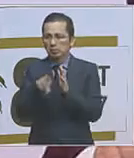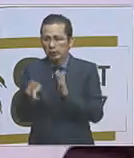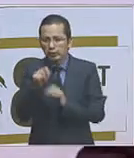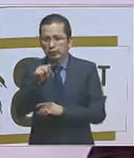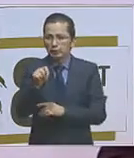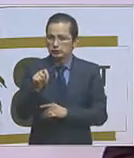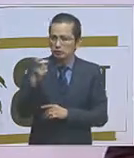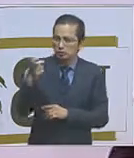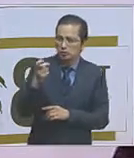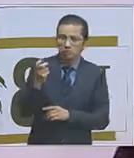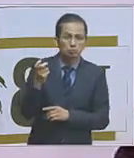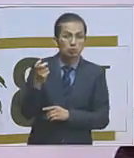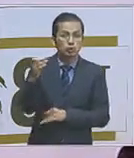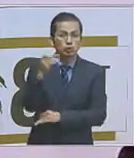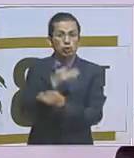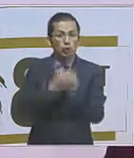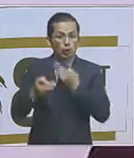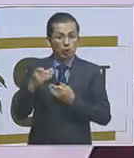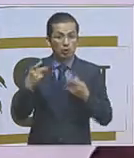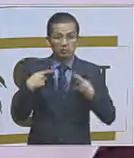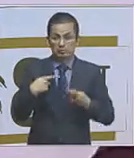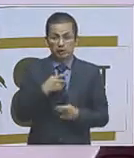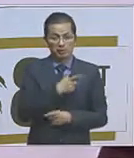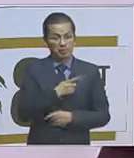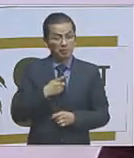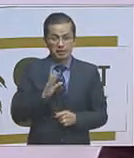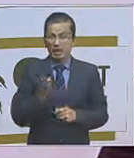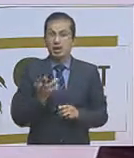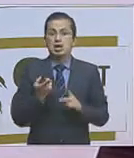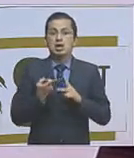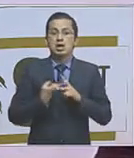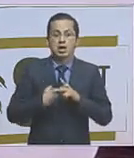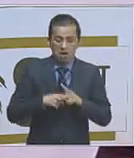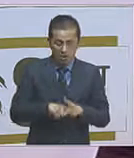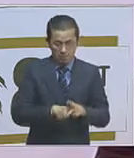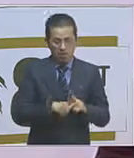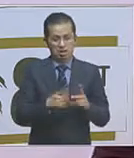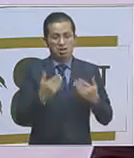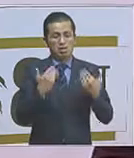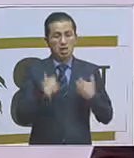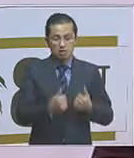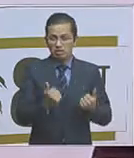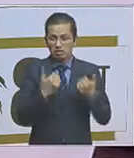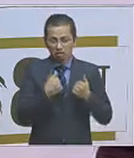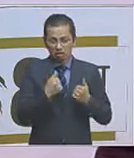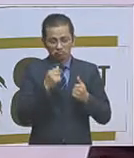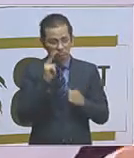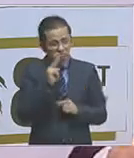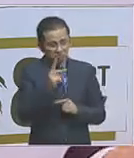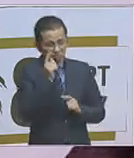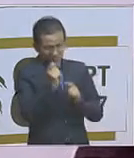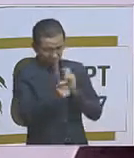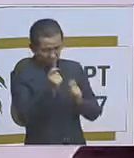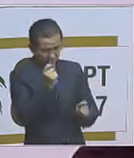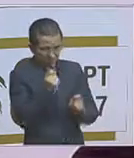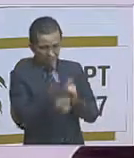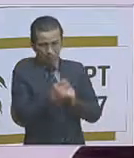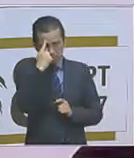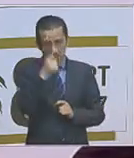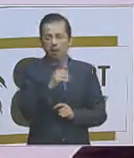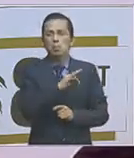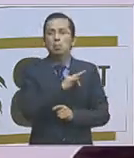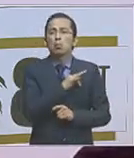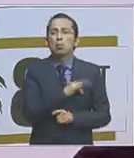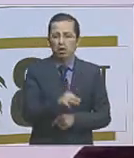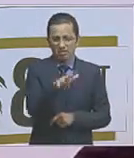llevar a cabo un proceso de digestión y de procesamiento para esta nueva de esta nueva condición de la competencia electoral